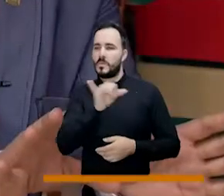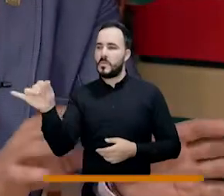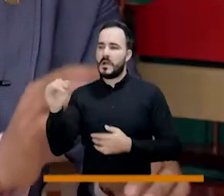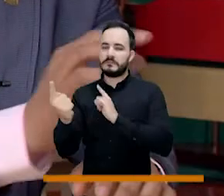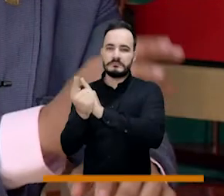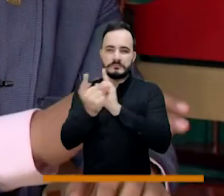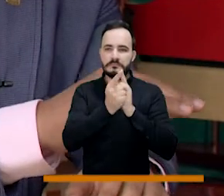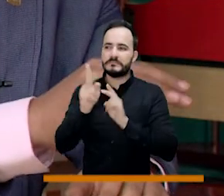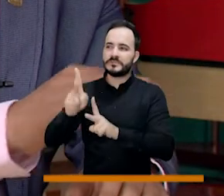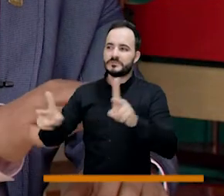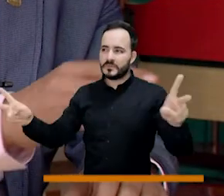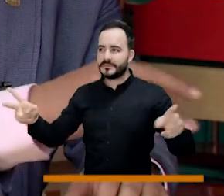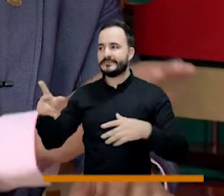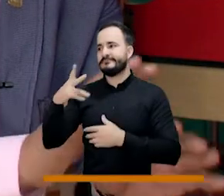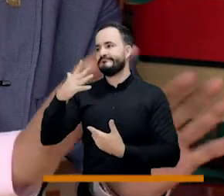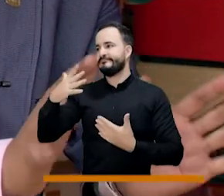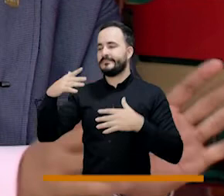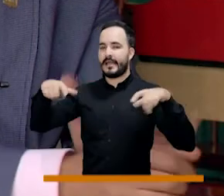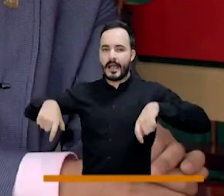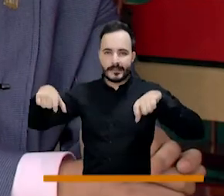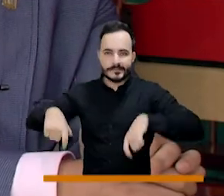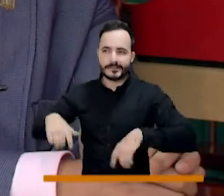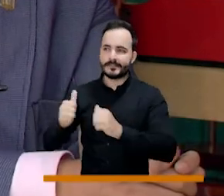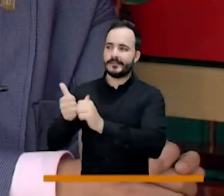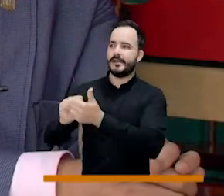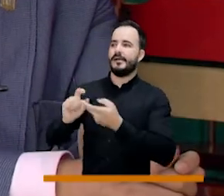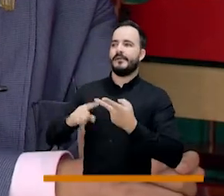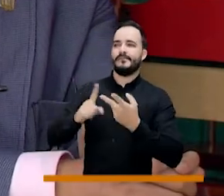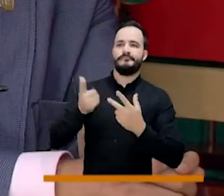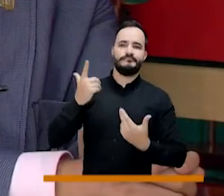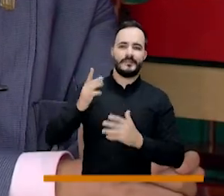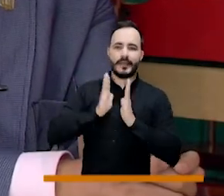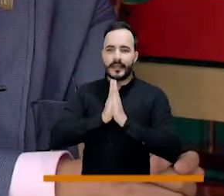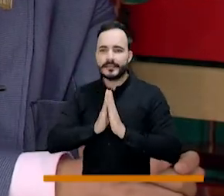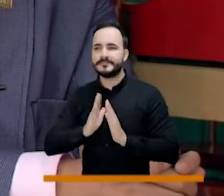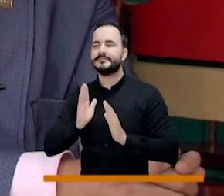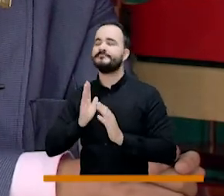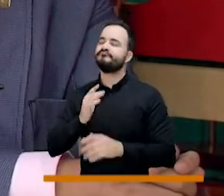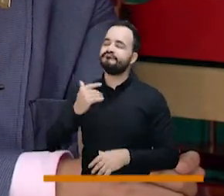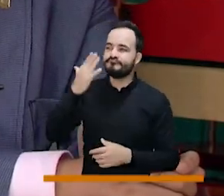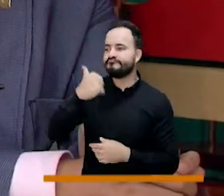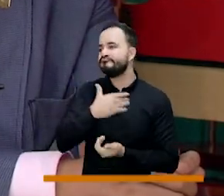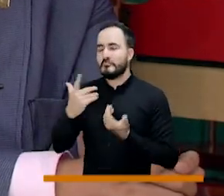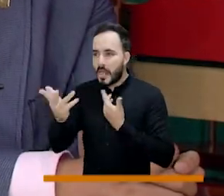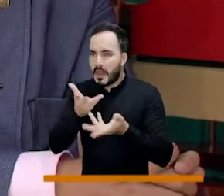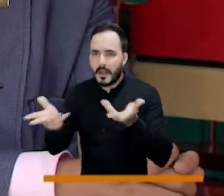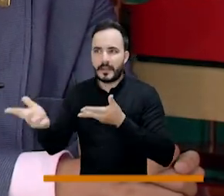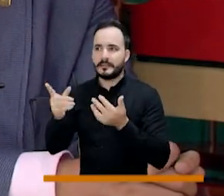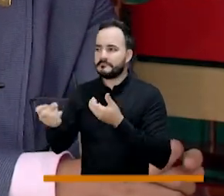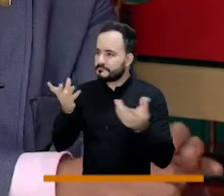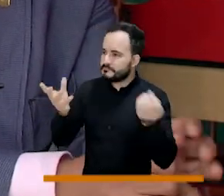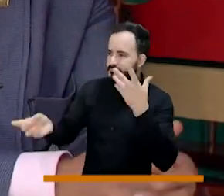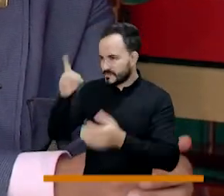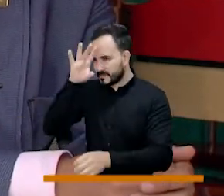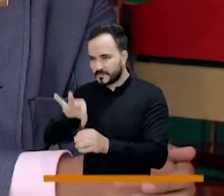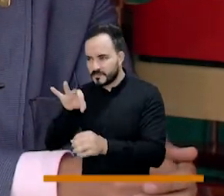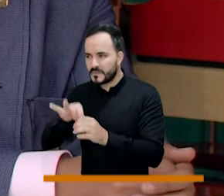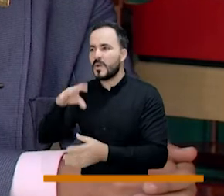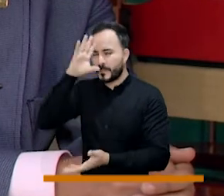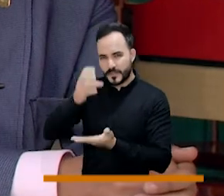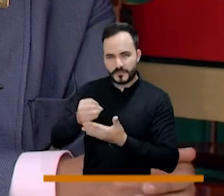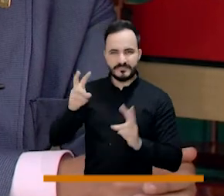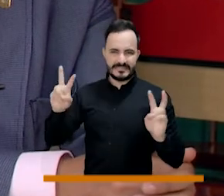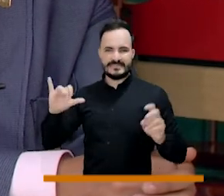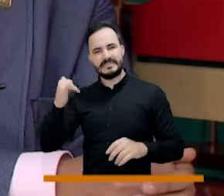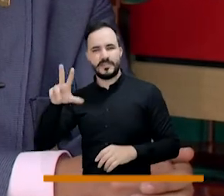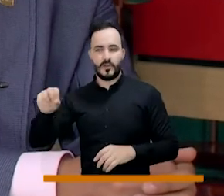encuentra. En la iglesia, en la cancha, en el barrio, así es. Ay, Dios mío, bueno, como decíamos hace algunos instantes, estas elecciones